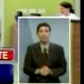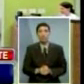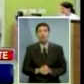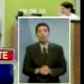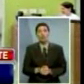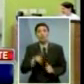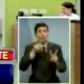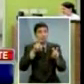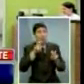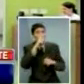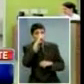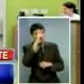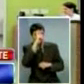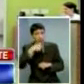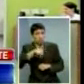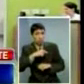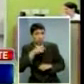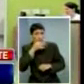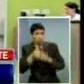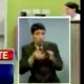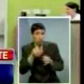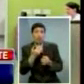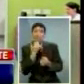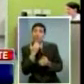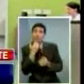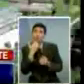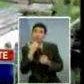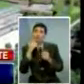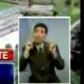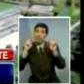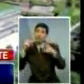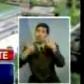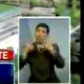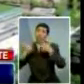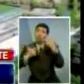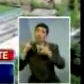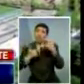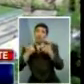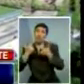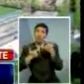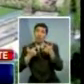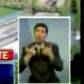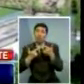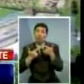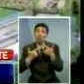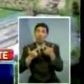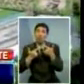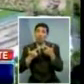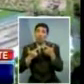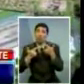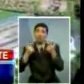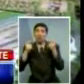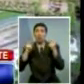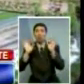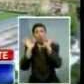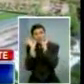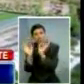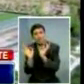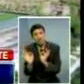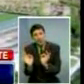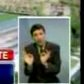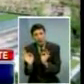en términos generales, pero también se está aplicando la misma política, digamos, en hospitales o en el ámbito de especialización